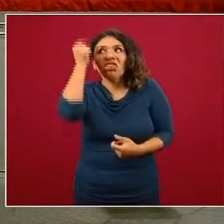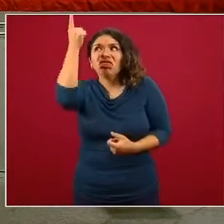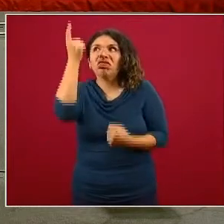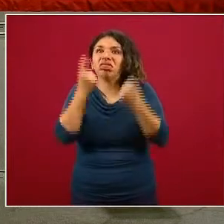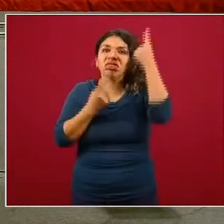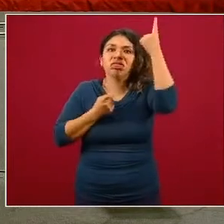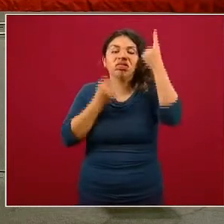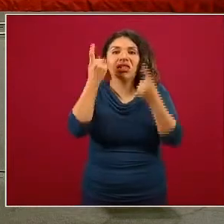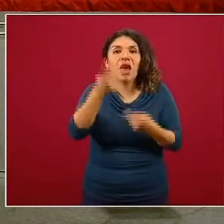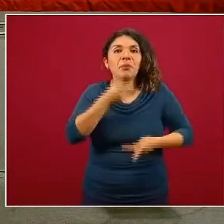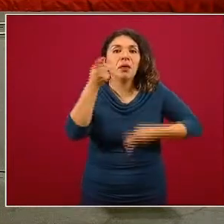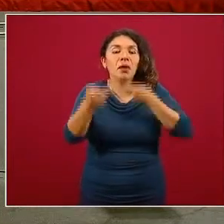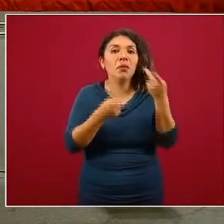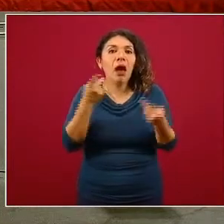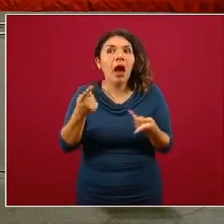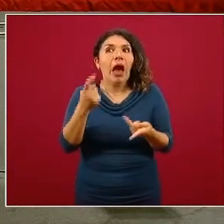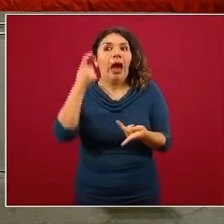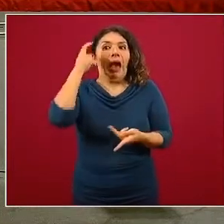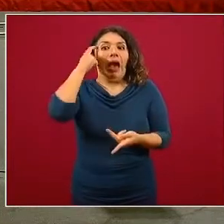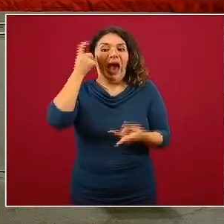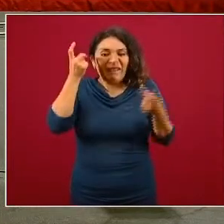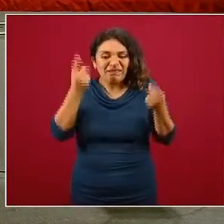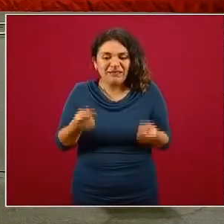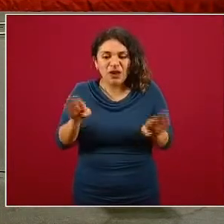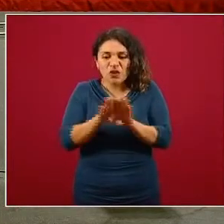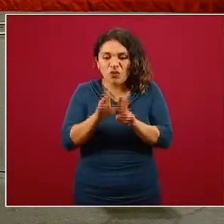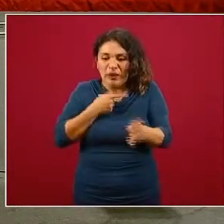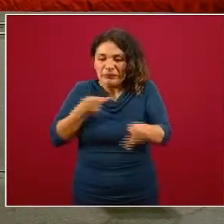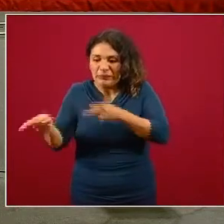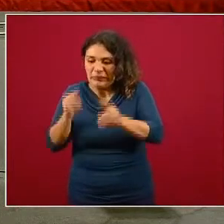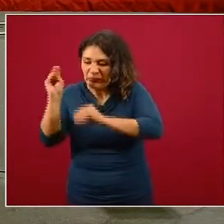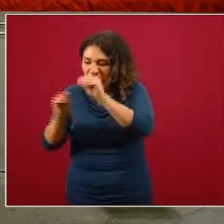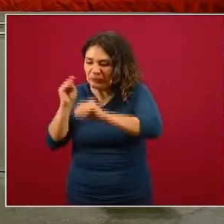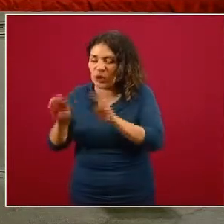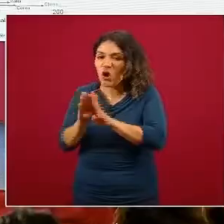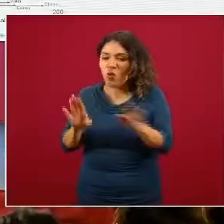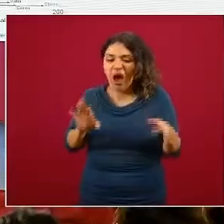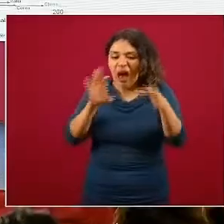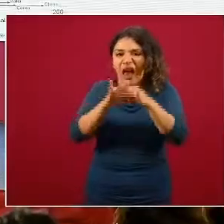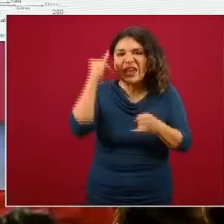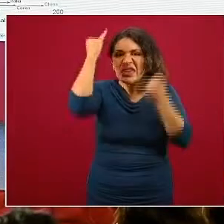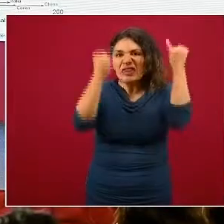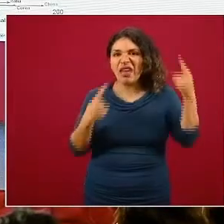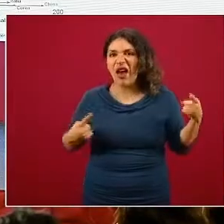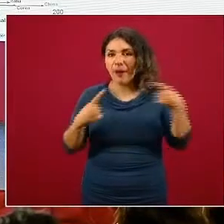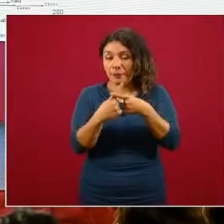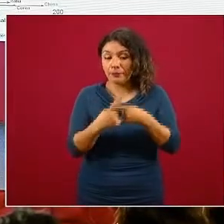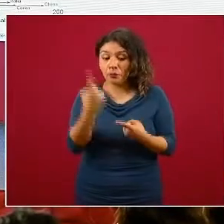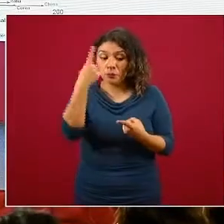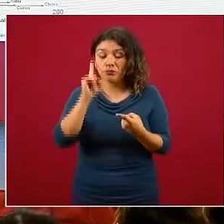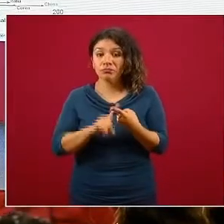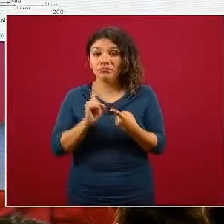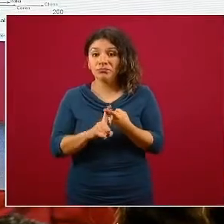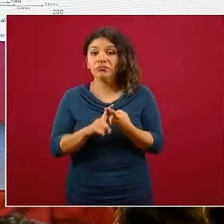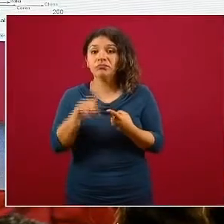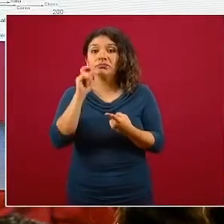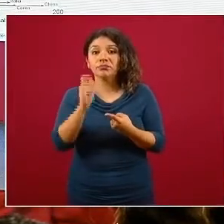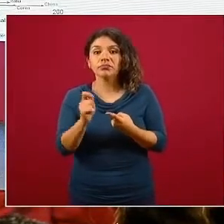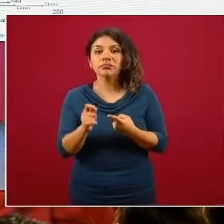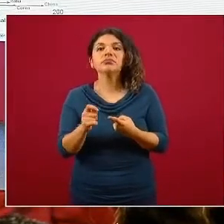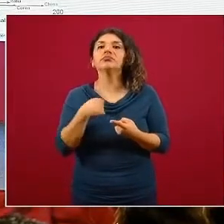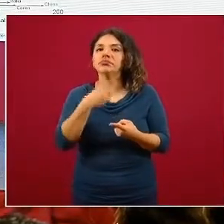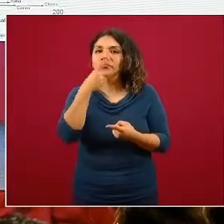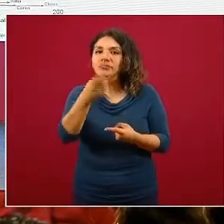comentan entran en un momento donde quisieran enlazar dos ideas. Una es esta